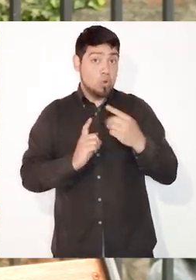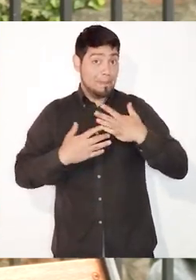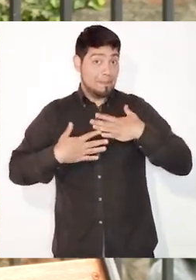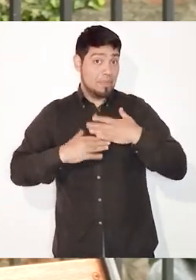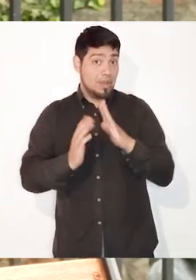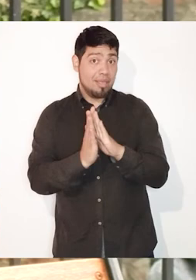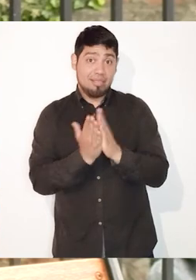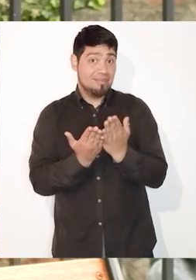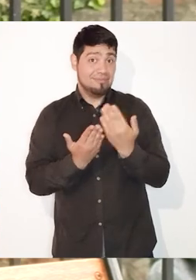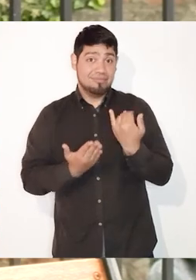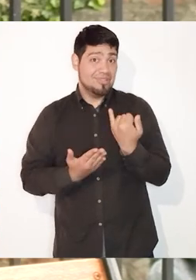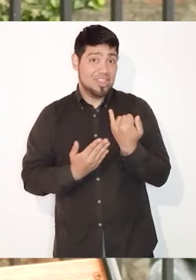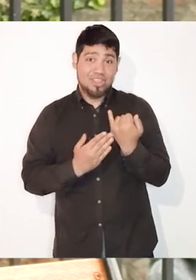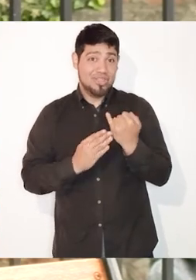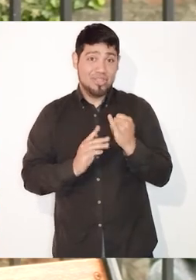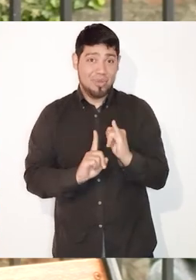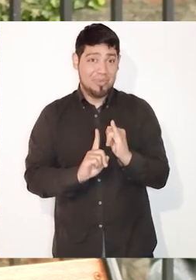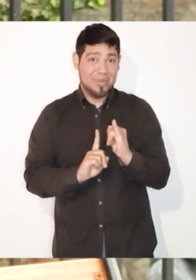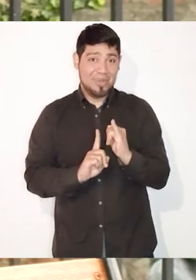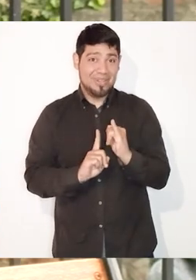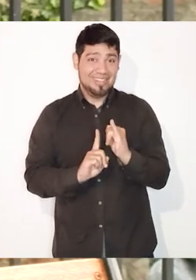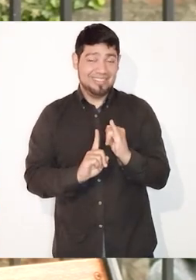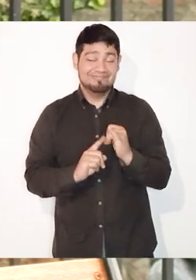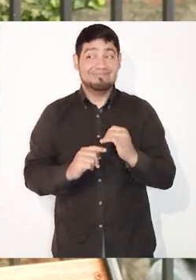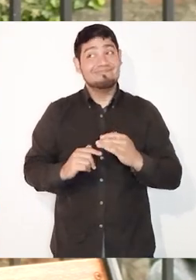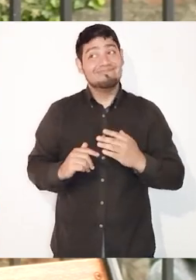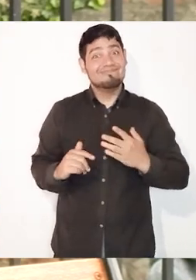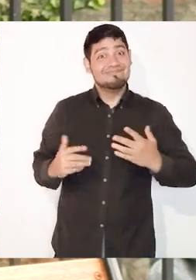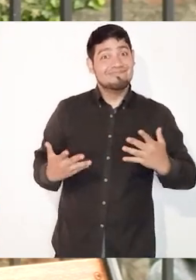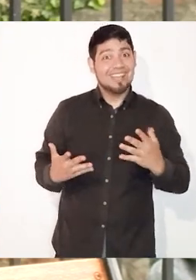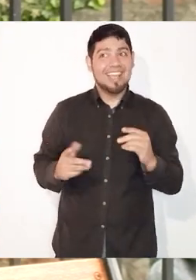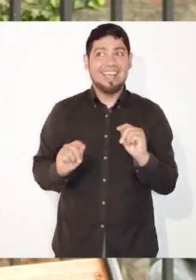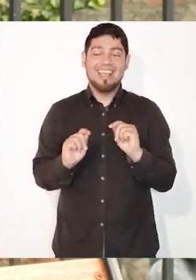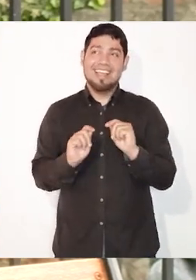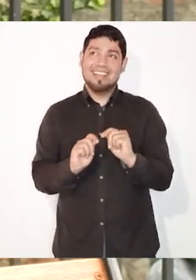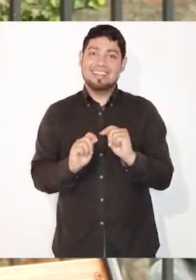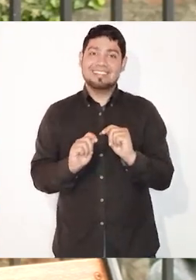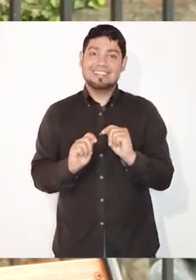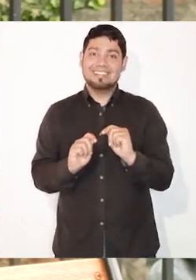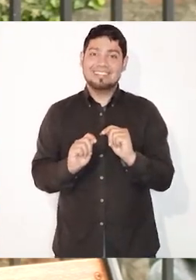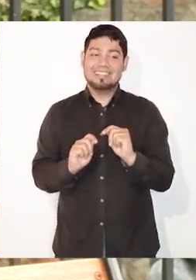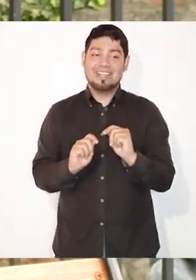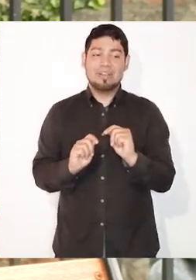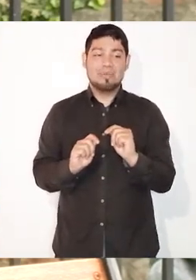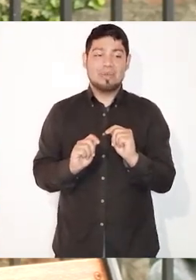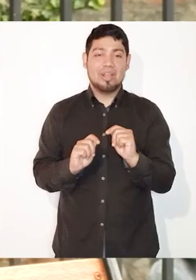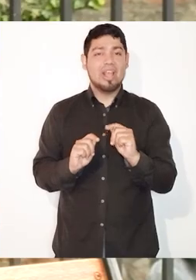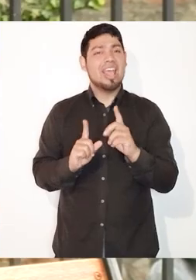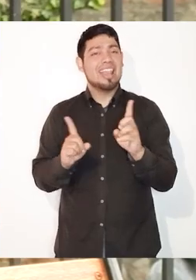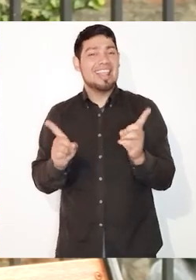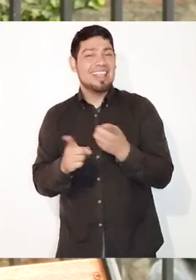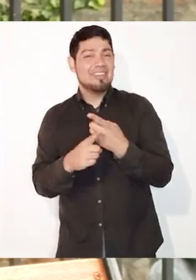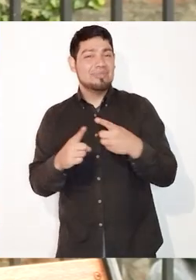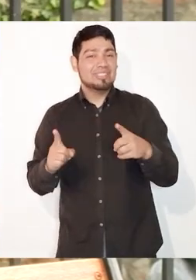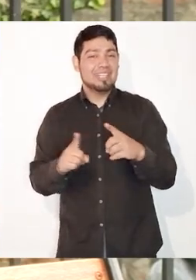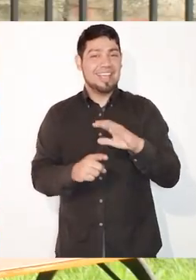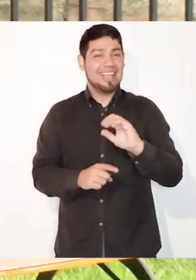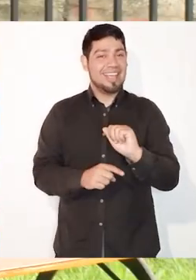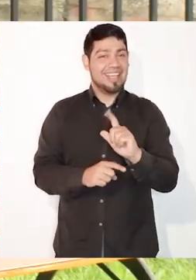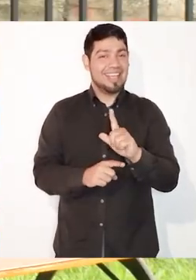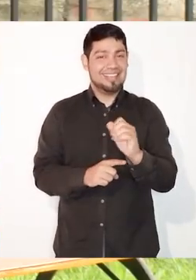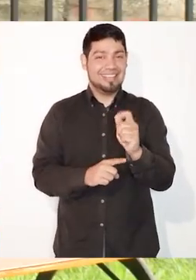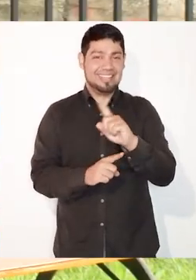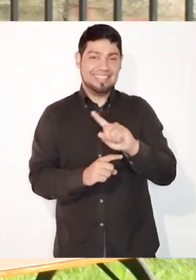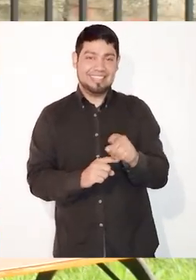míos. Y hay una idea de Kundera en el arte, en la novela, que dice que viene la música, ¿no? Dice, habla del opus